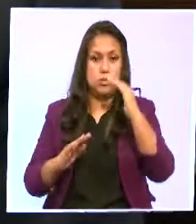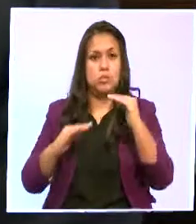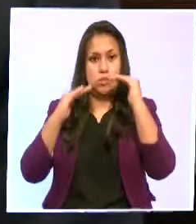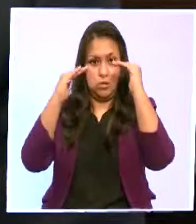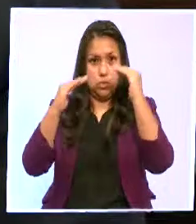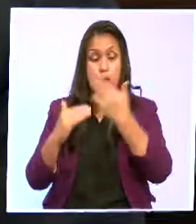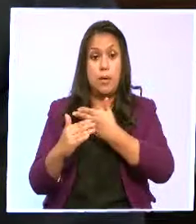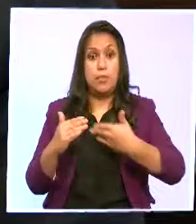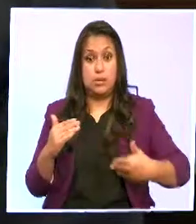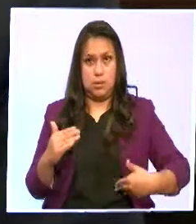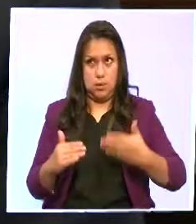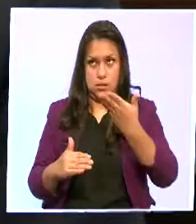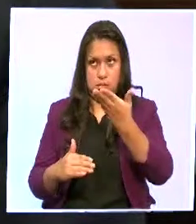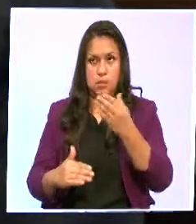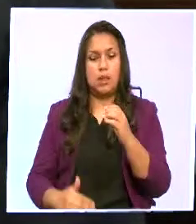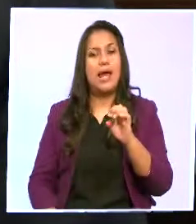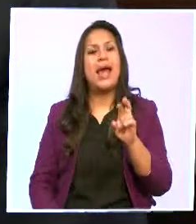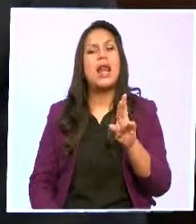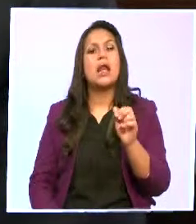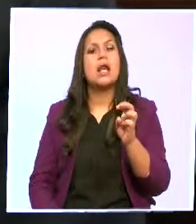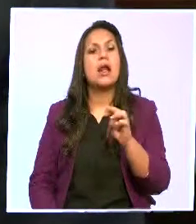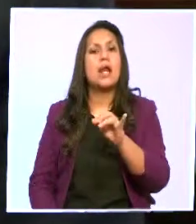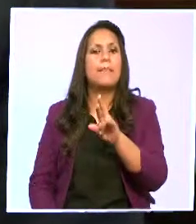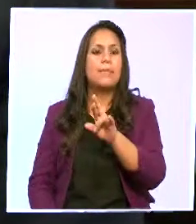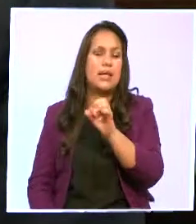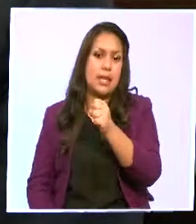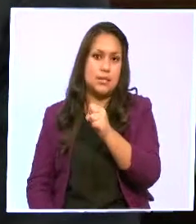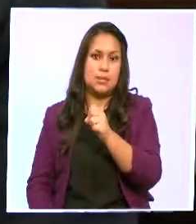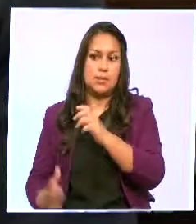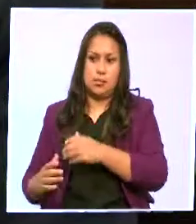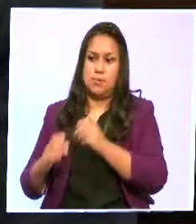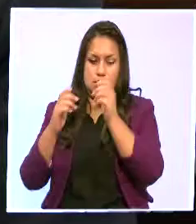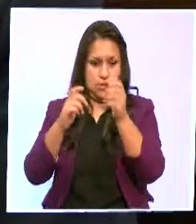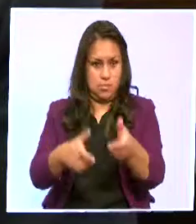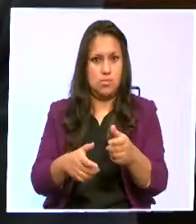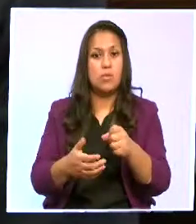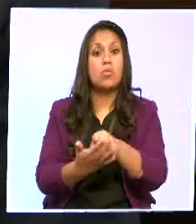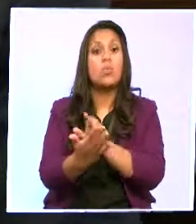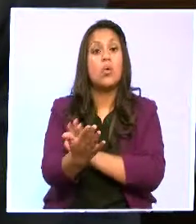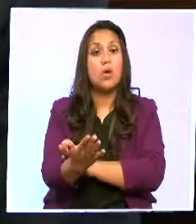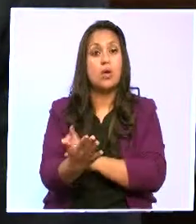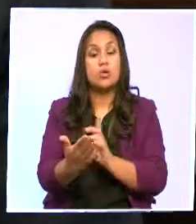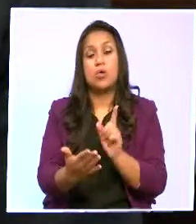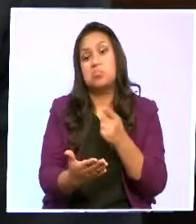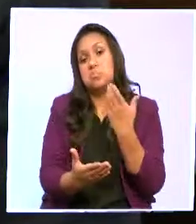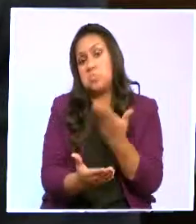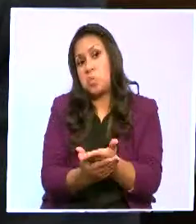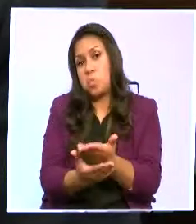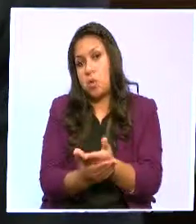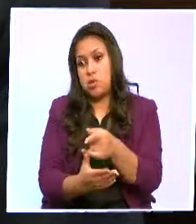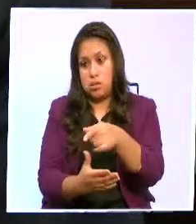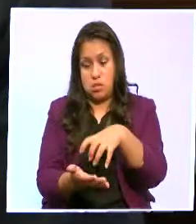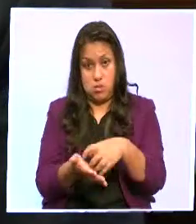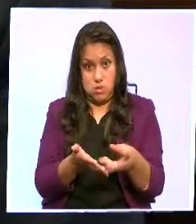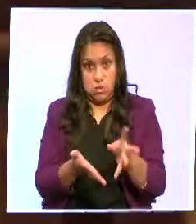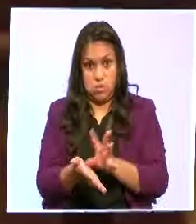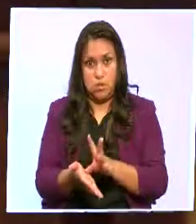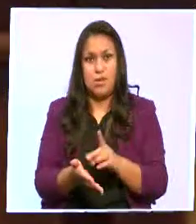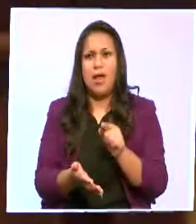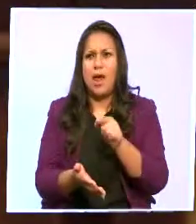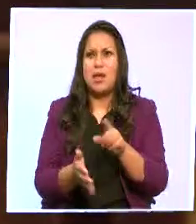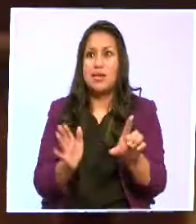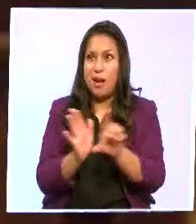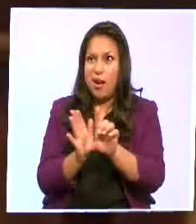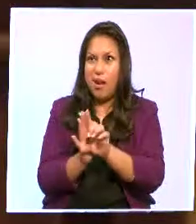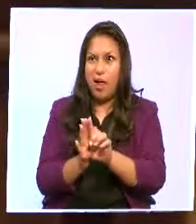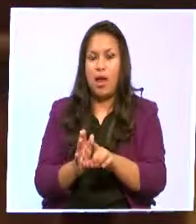presidente el economista rené ramírez remitió un proyecto donde le propone a la asamblea derogar esas leyes que crearon aquellas universidades que